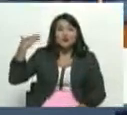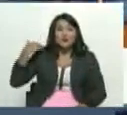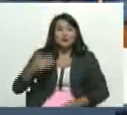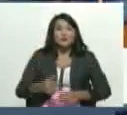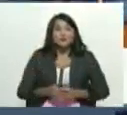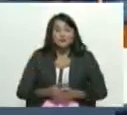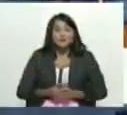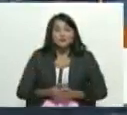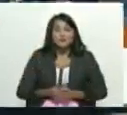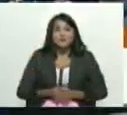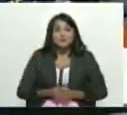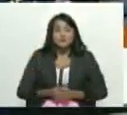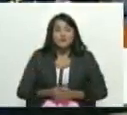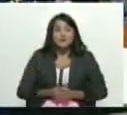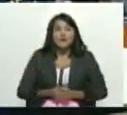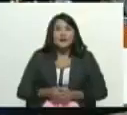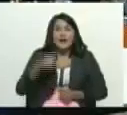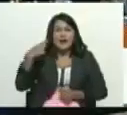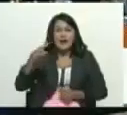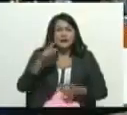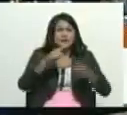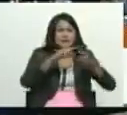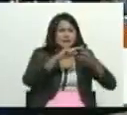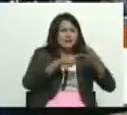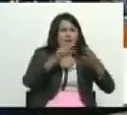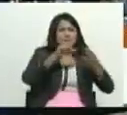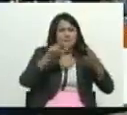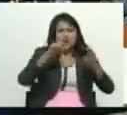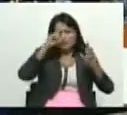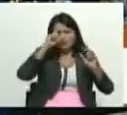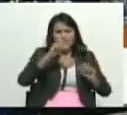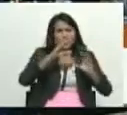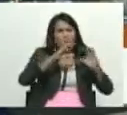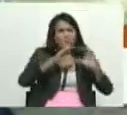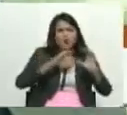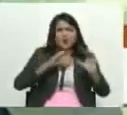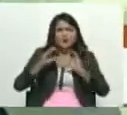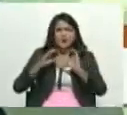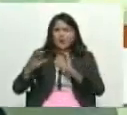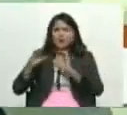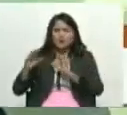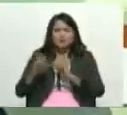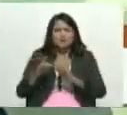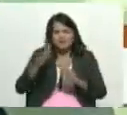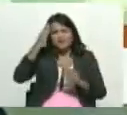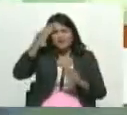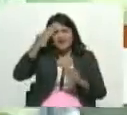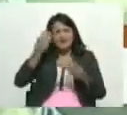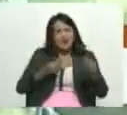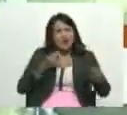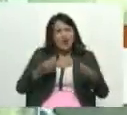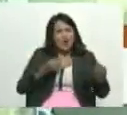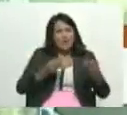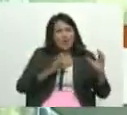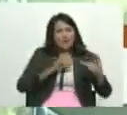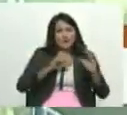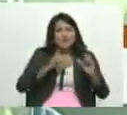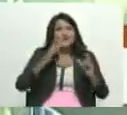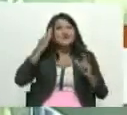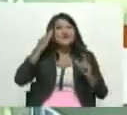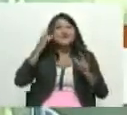y hay gran comunicadores que sabe los toques fundamentales de la comunicación y sus Chávez lo